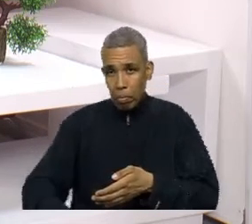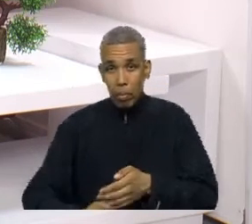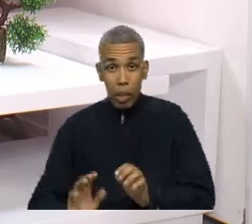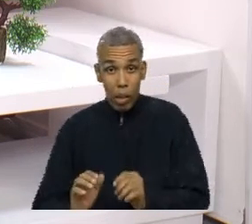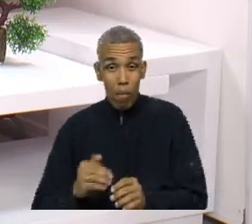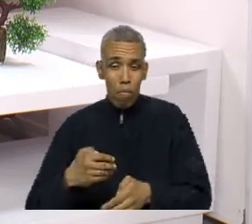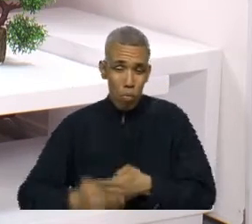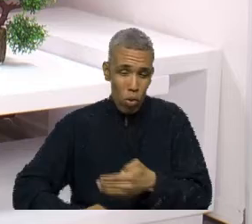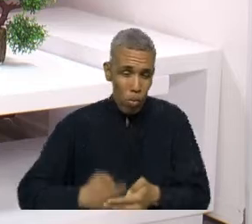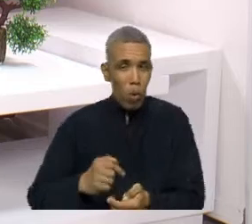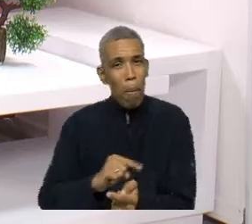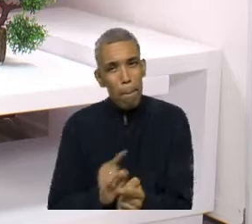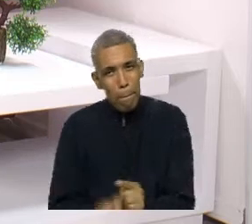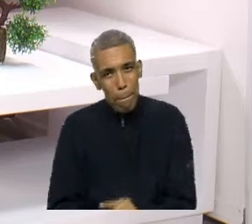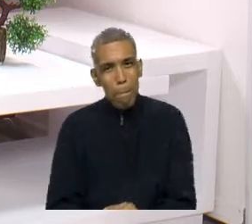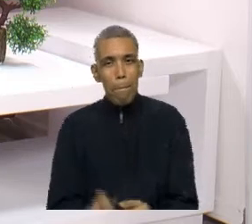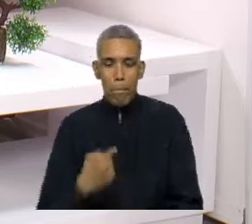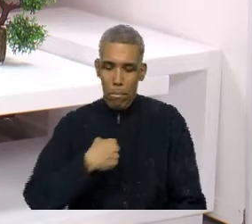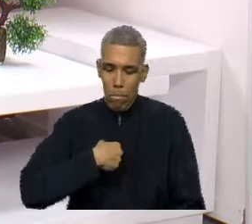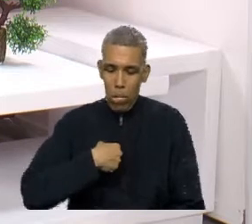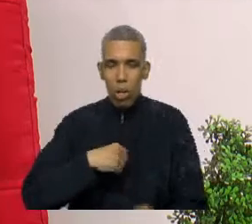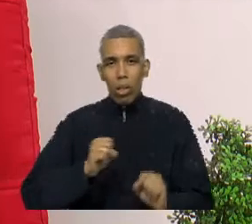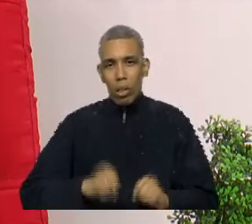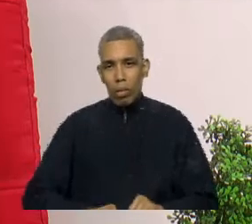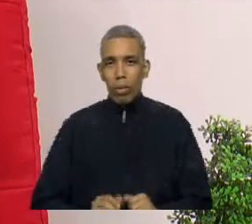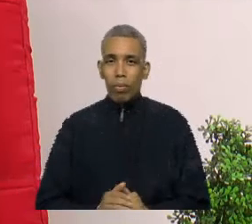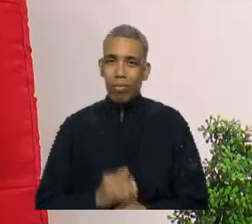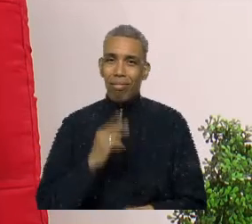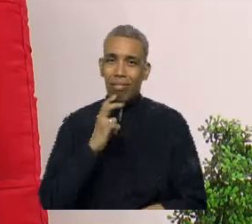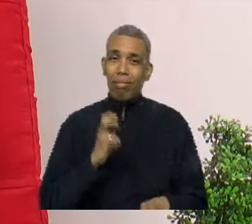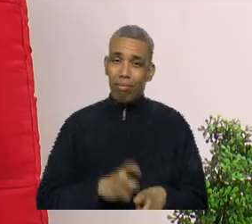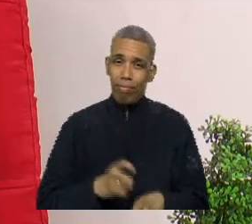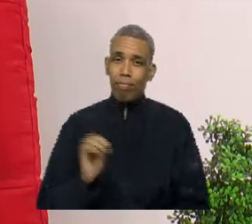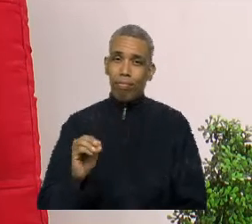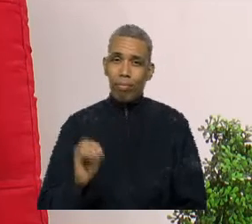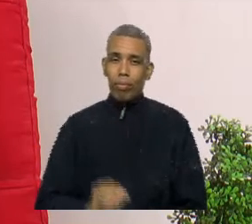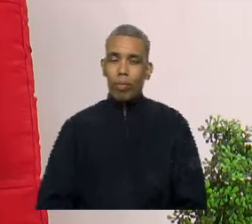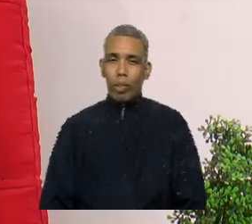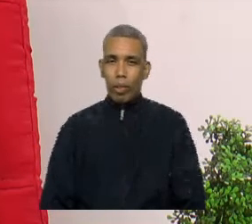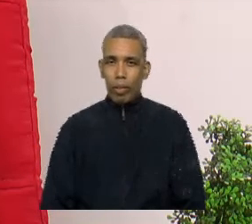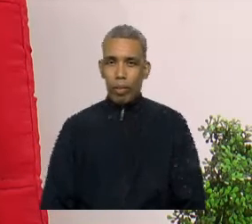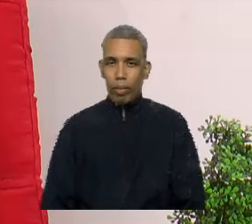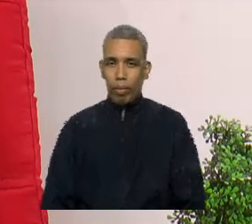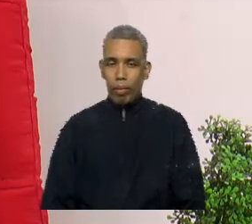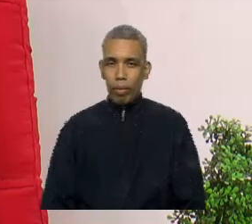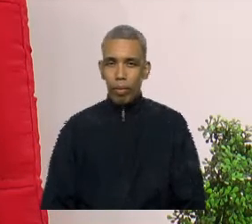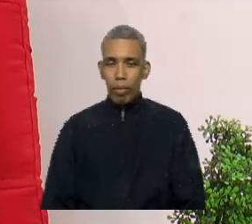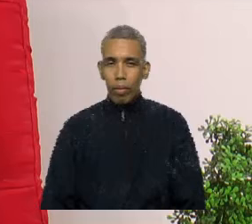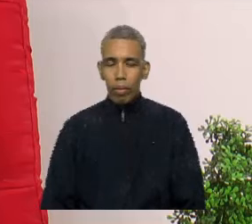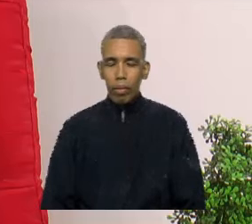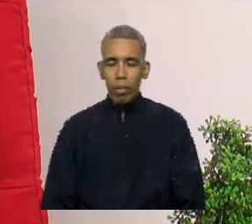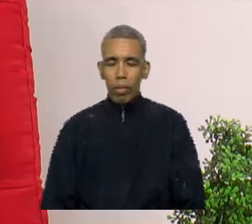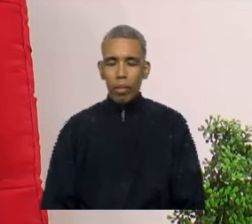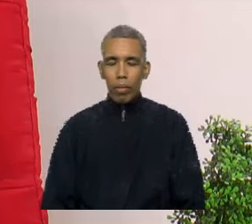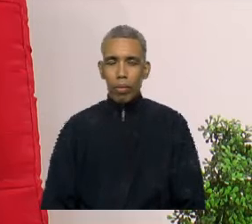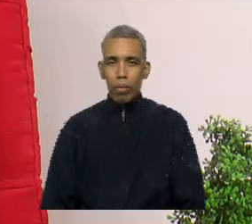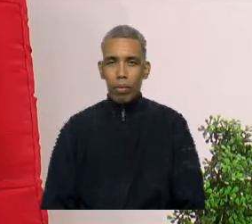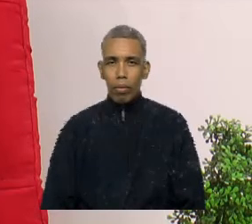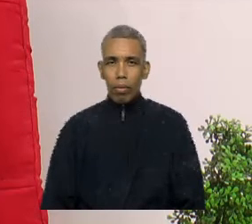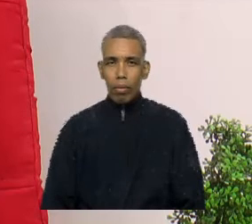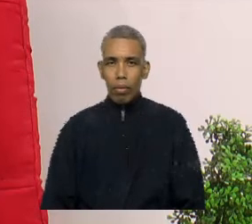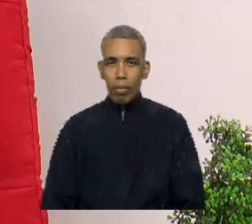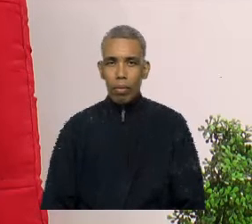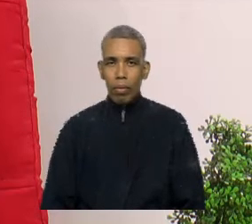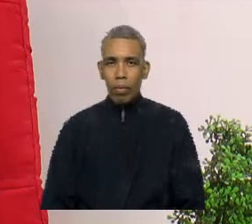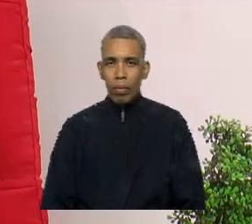instalar el proceso inflamatorio que ya va a ser más difícil de poder controlar en el niño. Entonces, en este caso, debe acudir